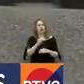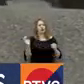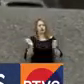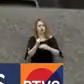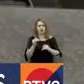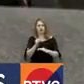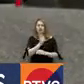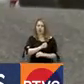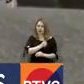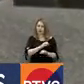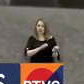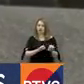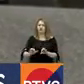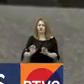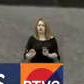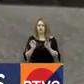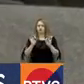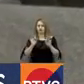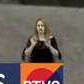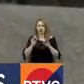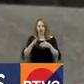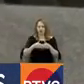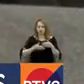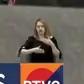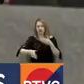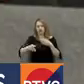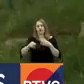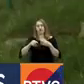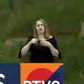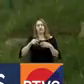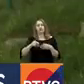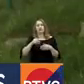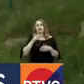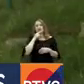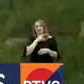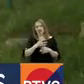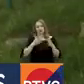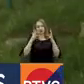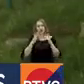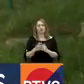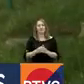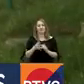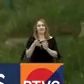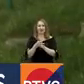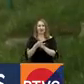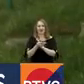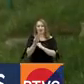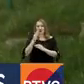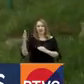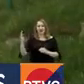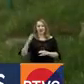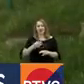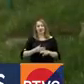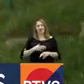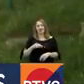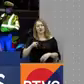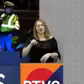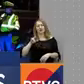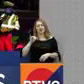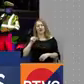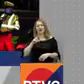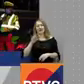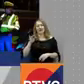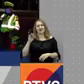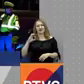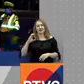mantener el buen comportamiento para lo que resta de este puente festivo es la información desde barranquilla maria jose martinez para rtve